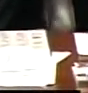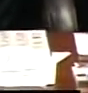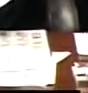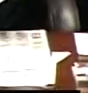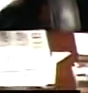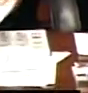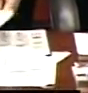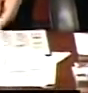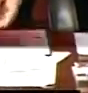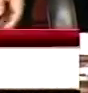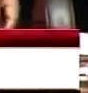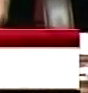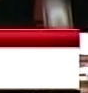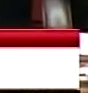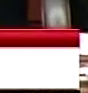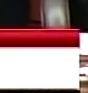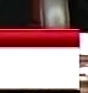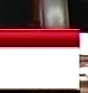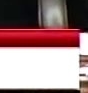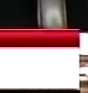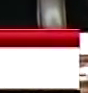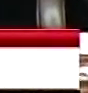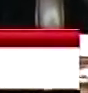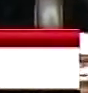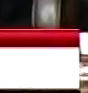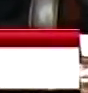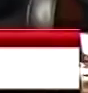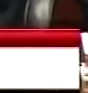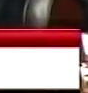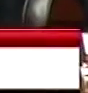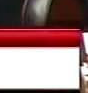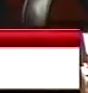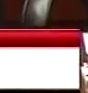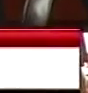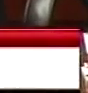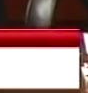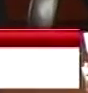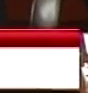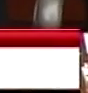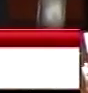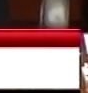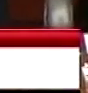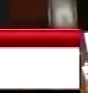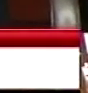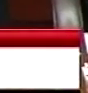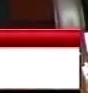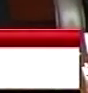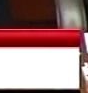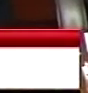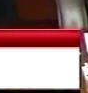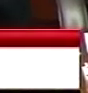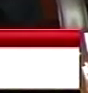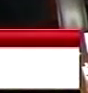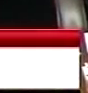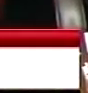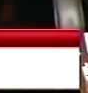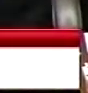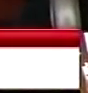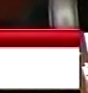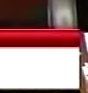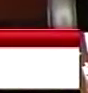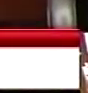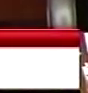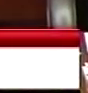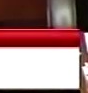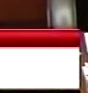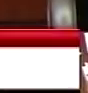Se va a dar inicio al debate sobre la cuestión de confianza que ha sido planteada por el presidente del Consejo de